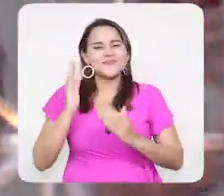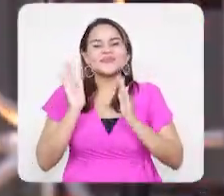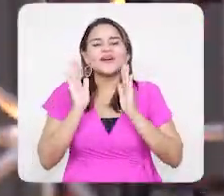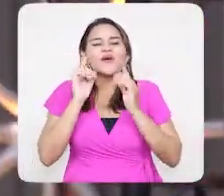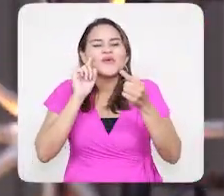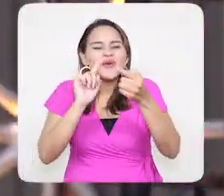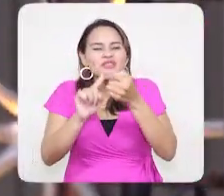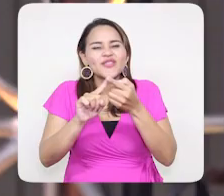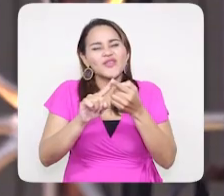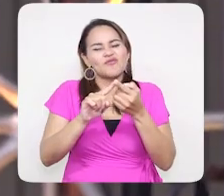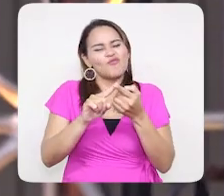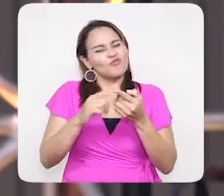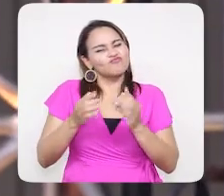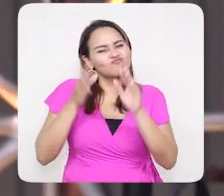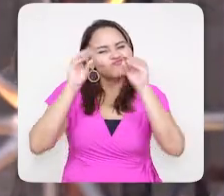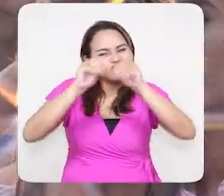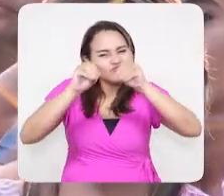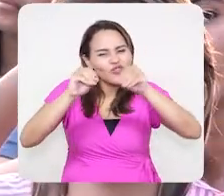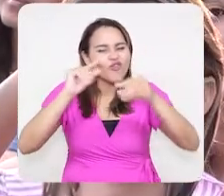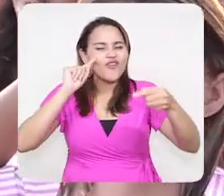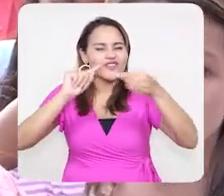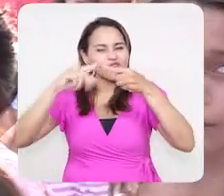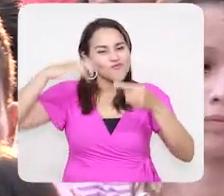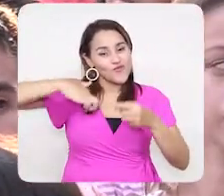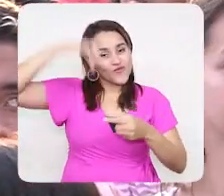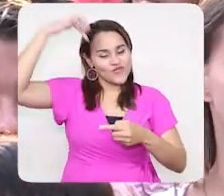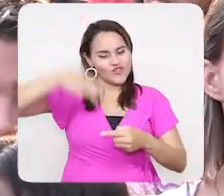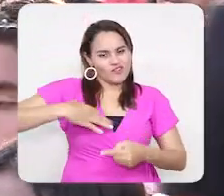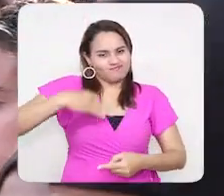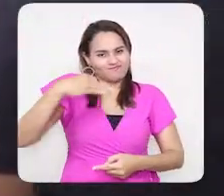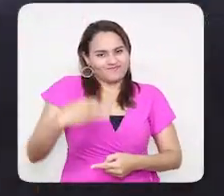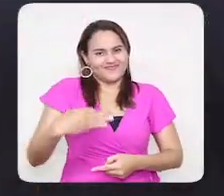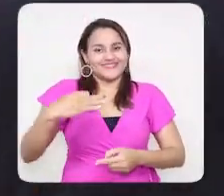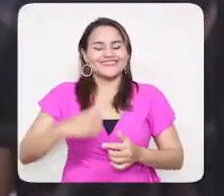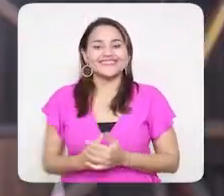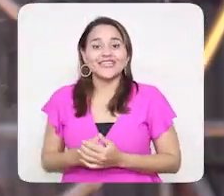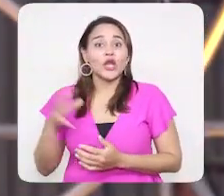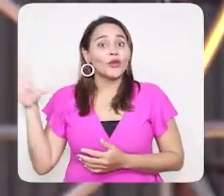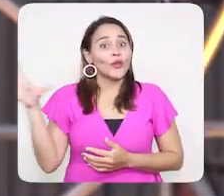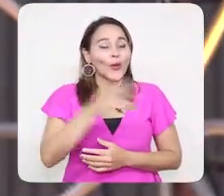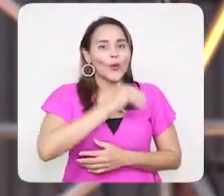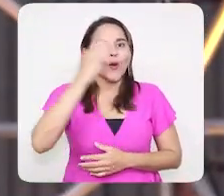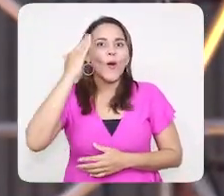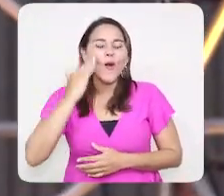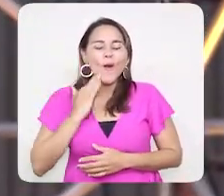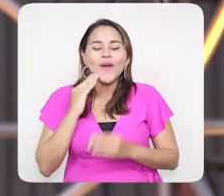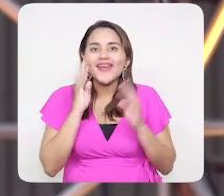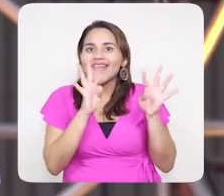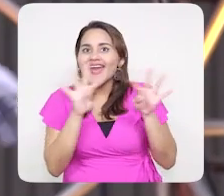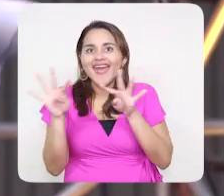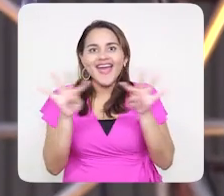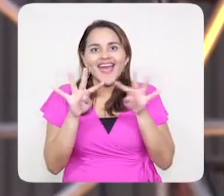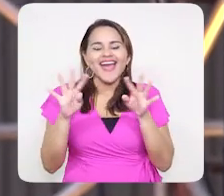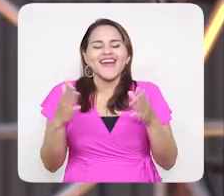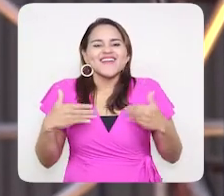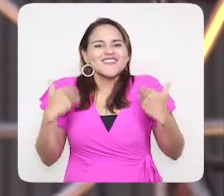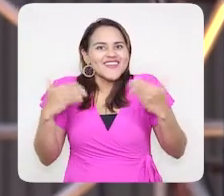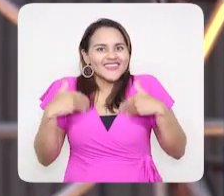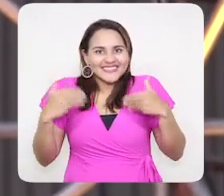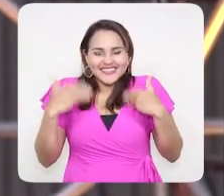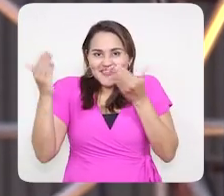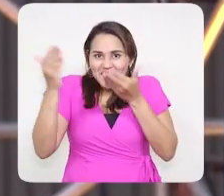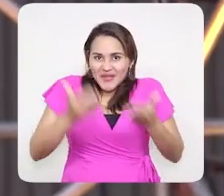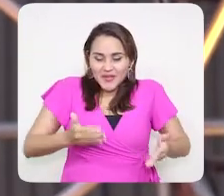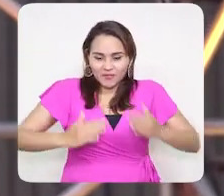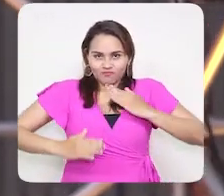por confiar en nosotros para formarnos con sentido ético y profesional. Los jóvenes, quienes maravillados han recibido un mensaje de bienvenida